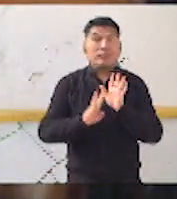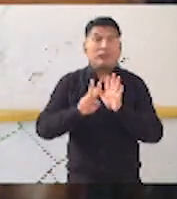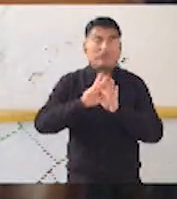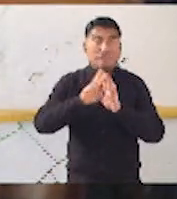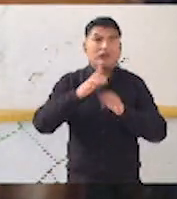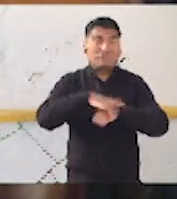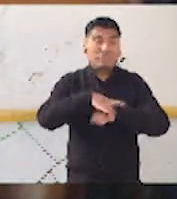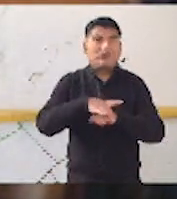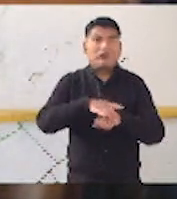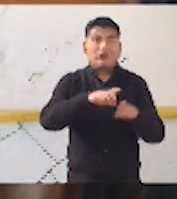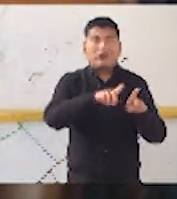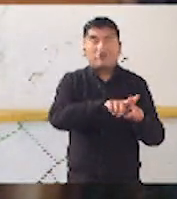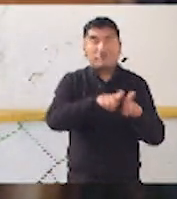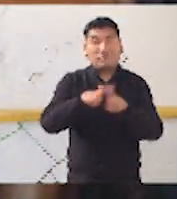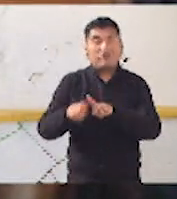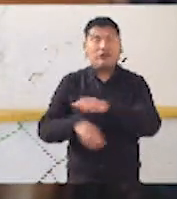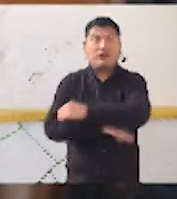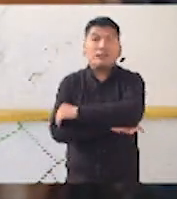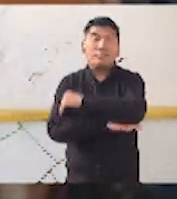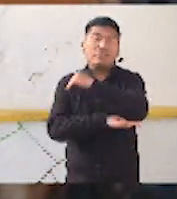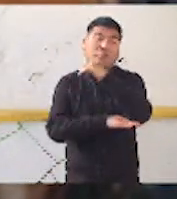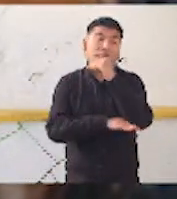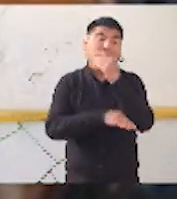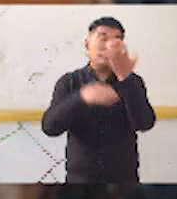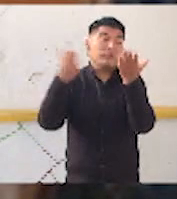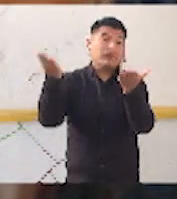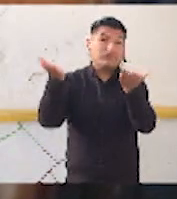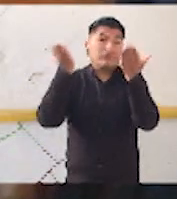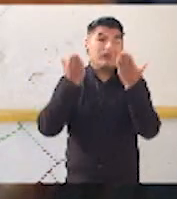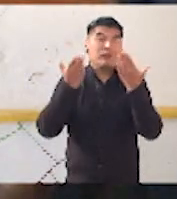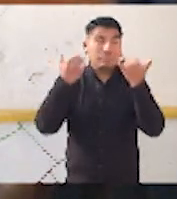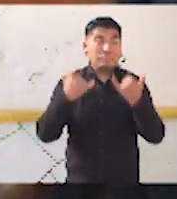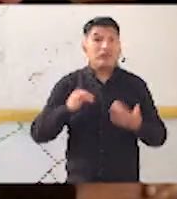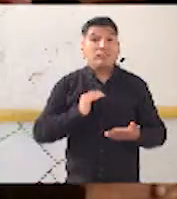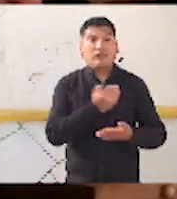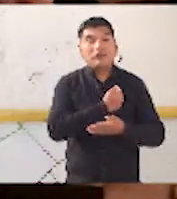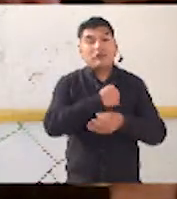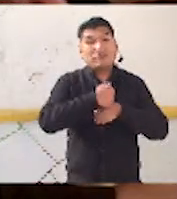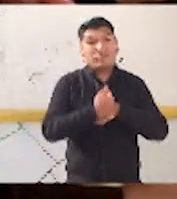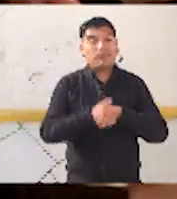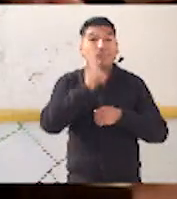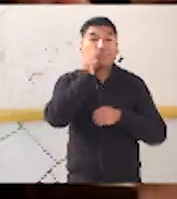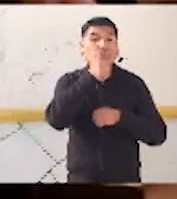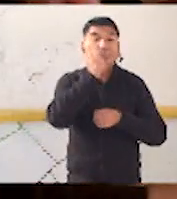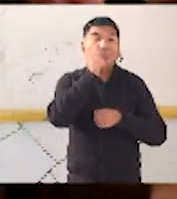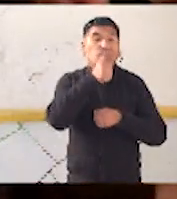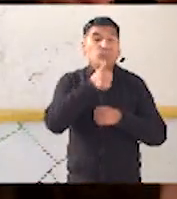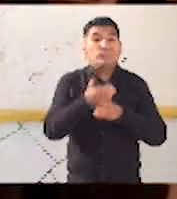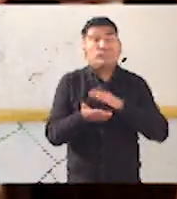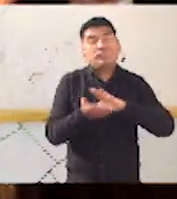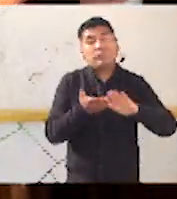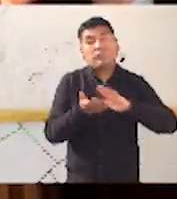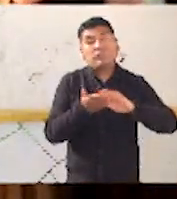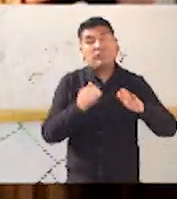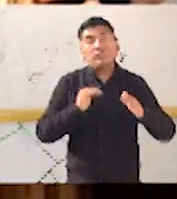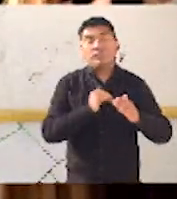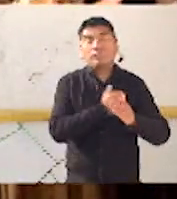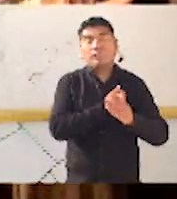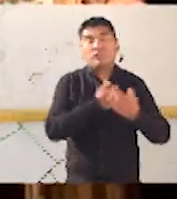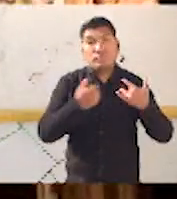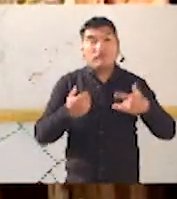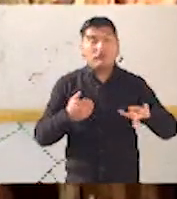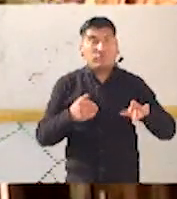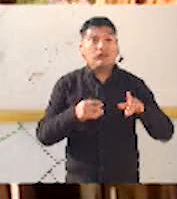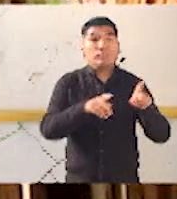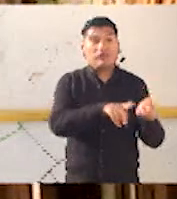tu voluntad en la tierra como en el cielo. Danos hoy nuestro pan de cada día. Perdona